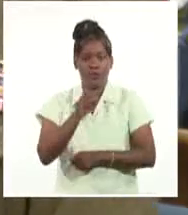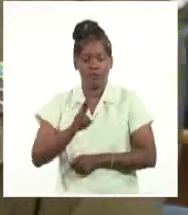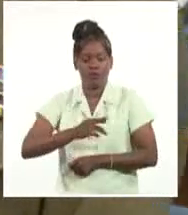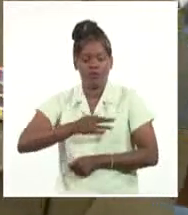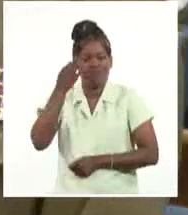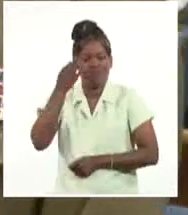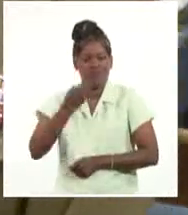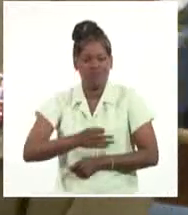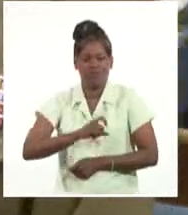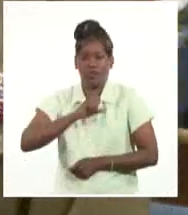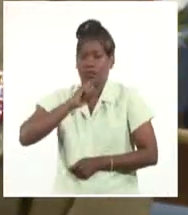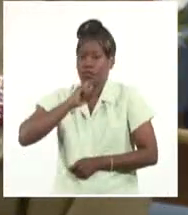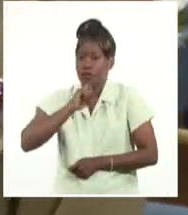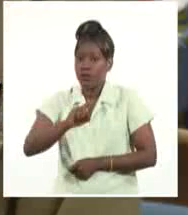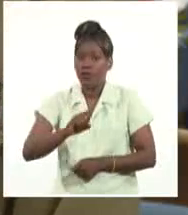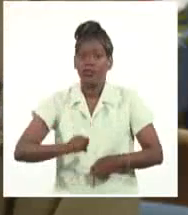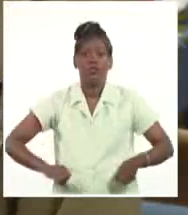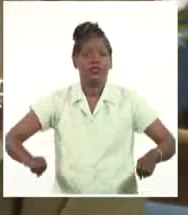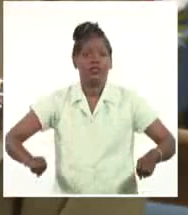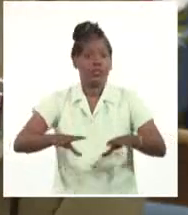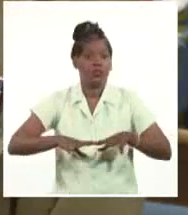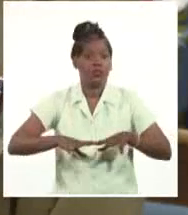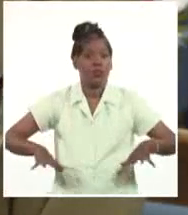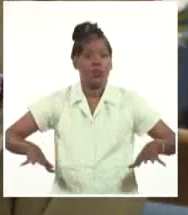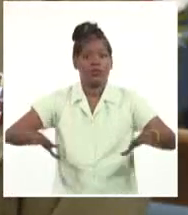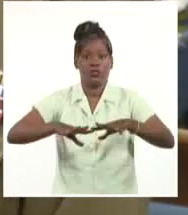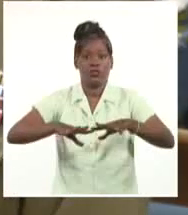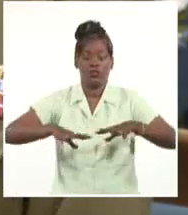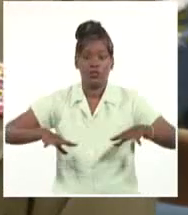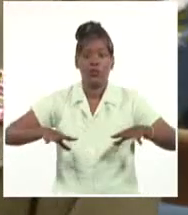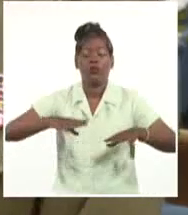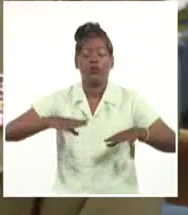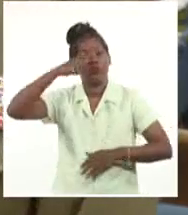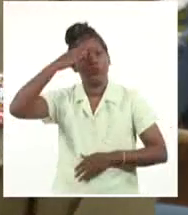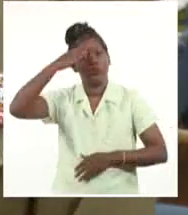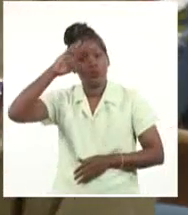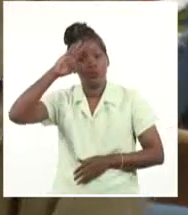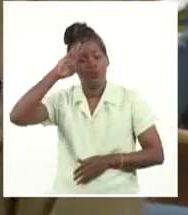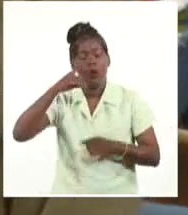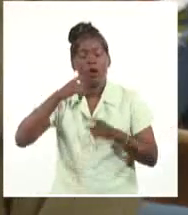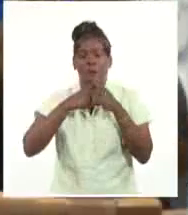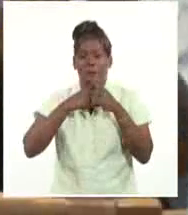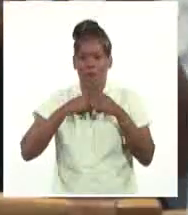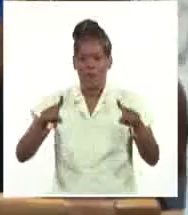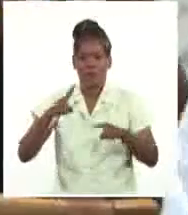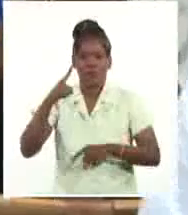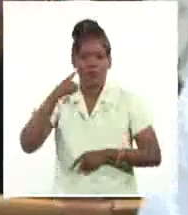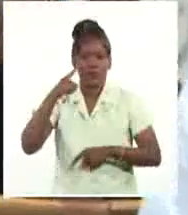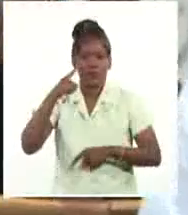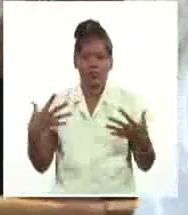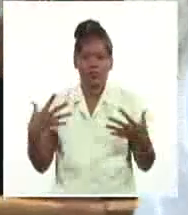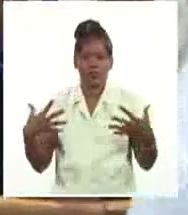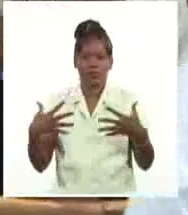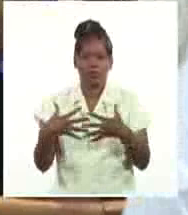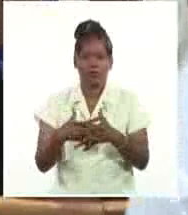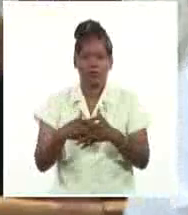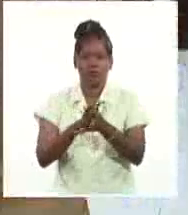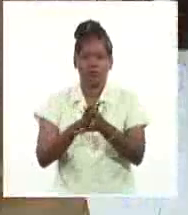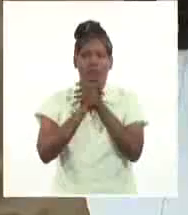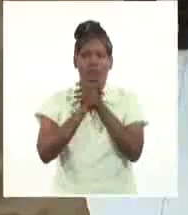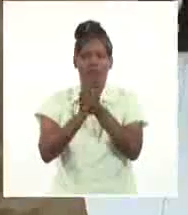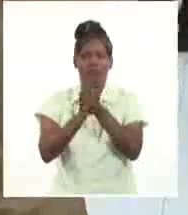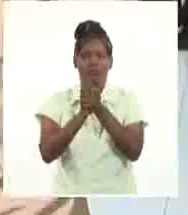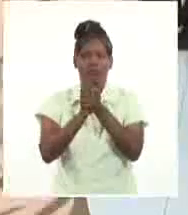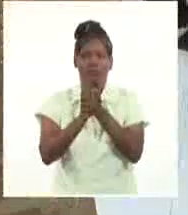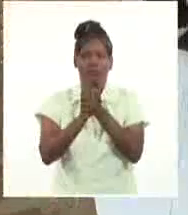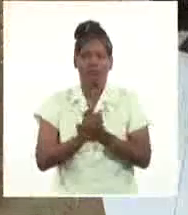que significaba transformar a nuestro país manteniendo la unidad. En el panel junto a la autora